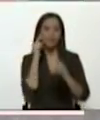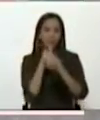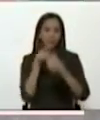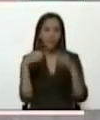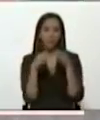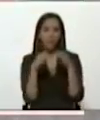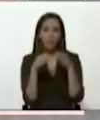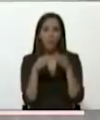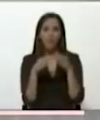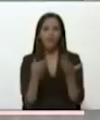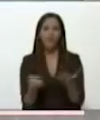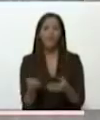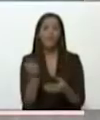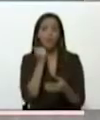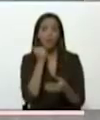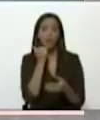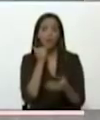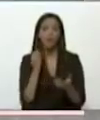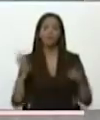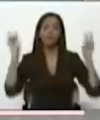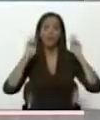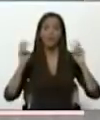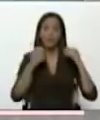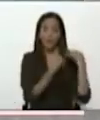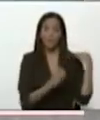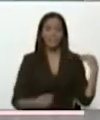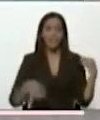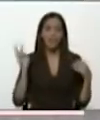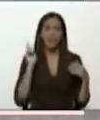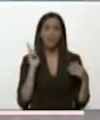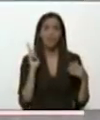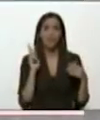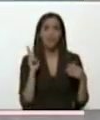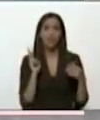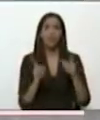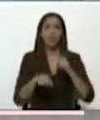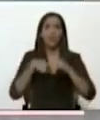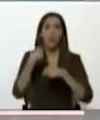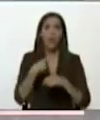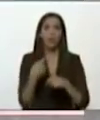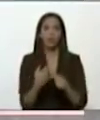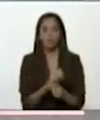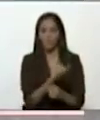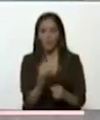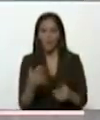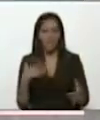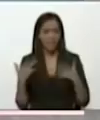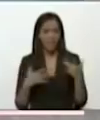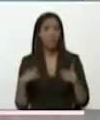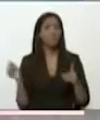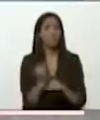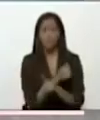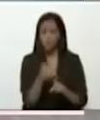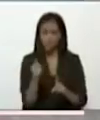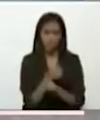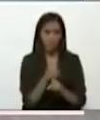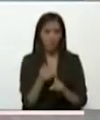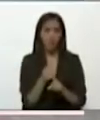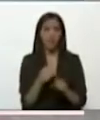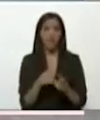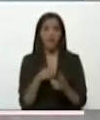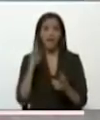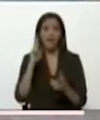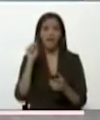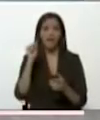era proclamar como supuesto presidente de Venezuela, luego de una serie de eventos muy violentos, a Raúl